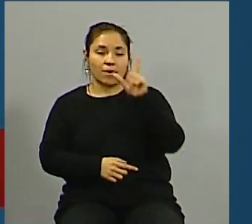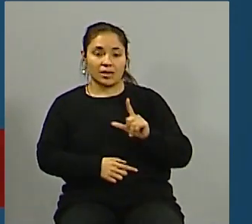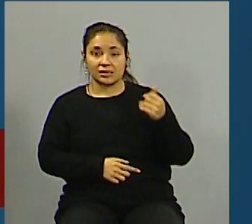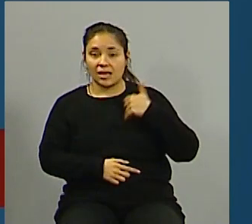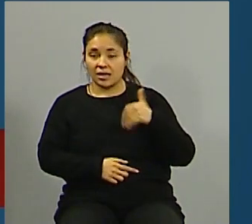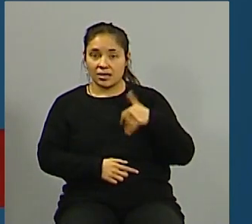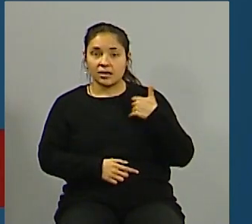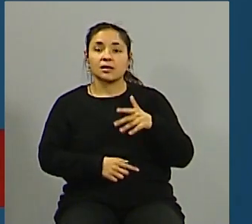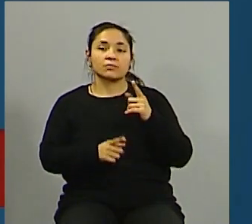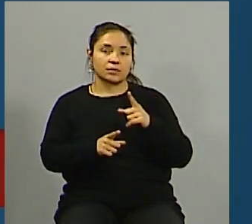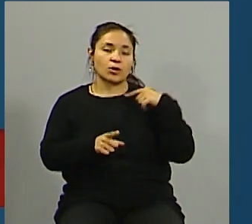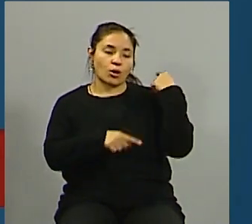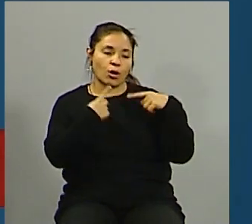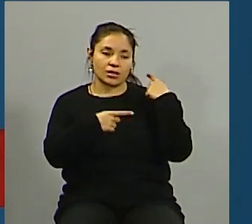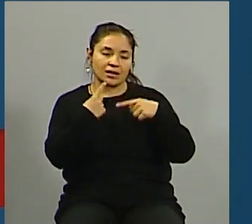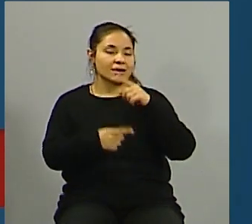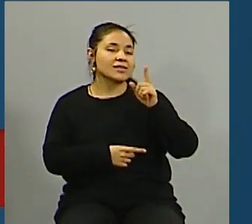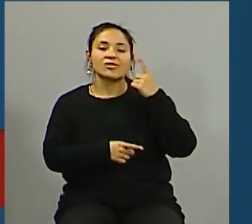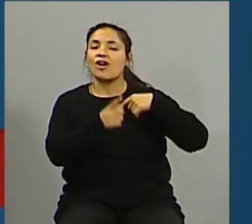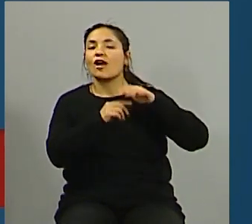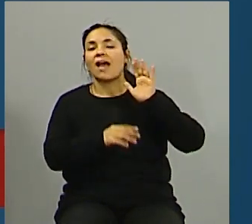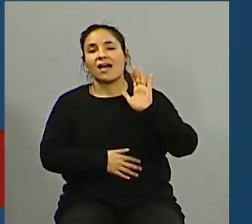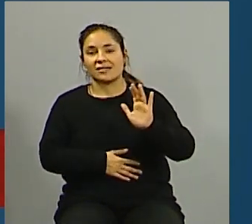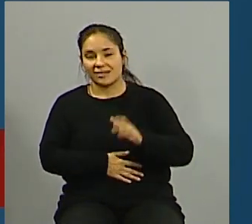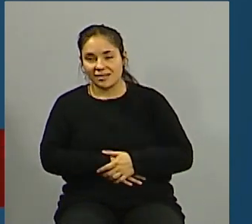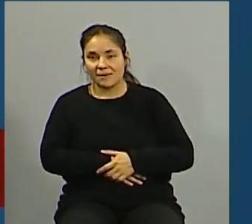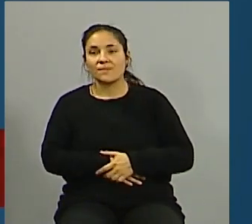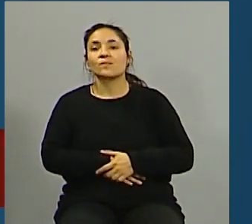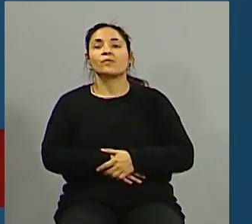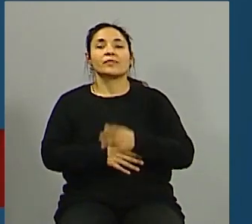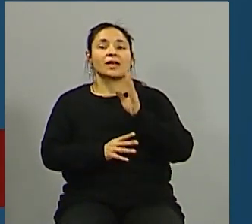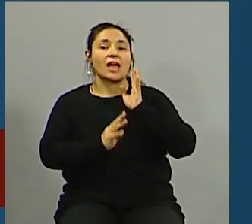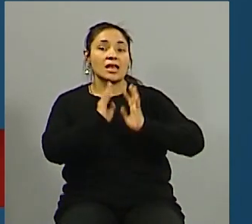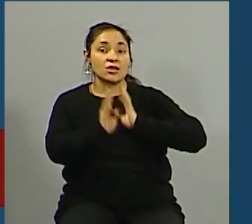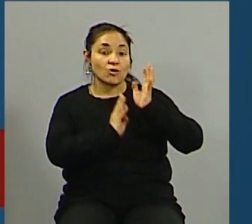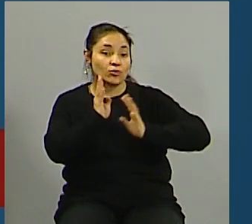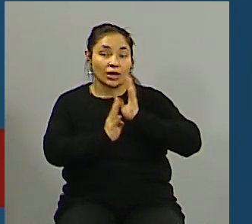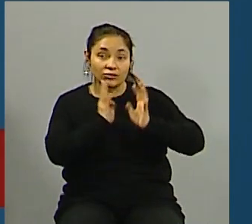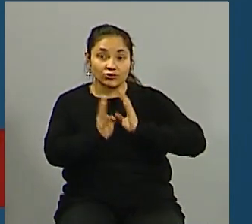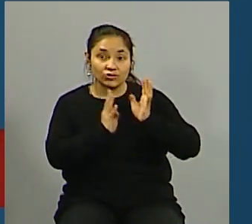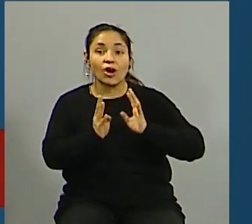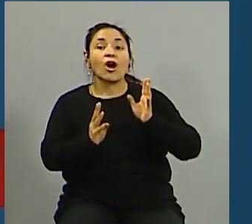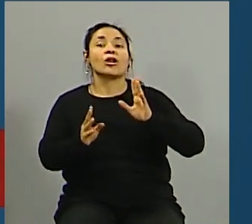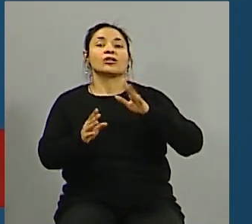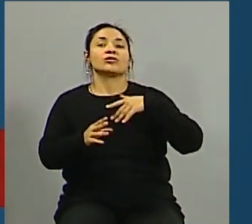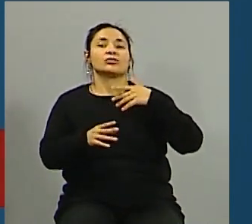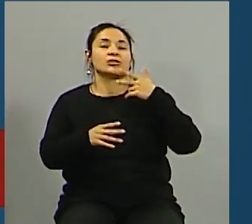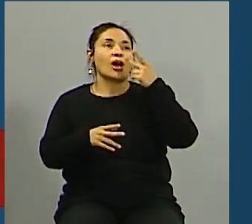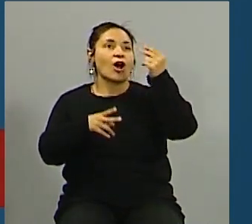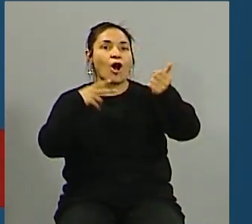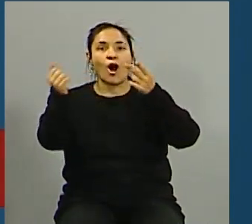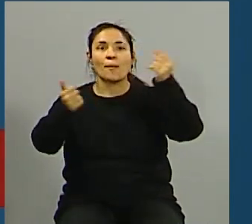sigue en una dinámica, en una dialéctica histórica, que es la de la industrialización sustitutiva de importaciones, y te diría más,